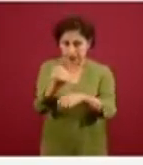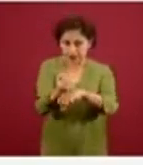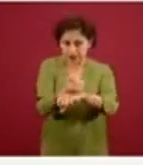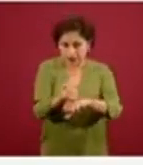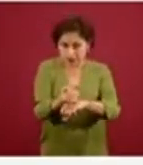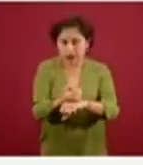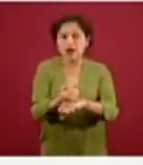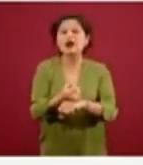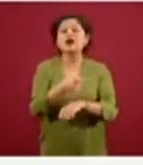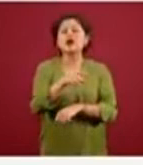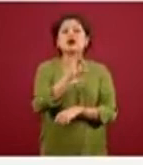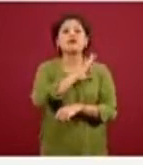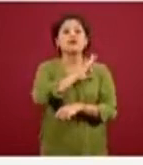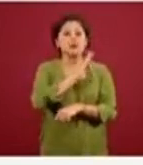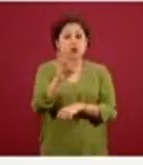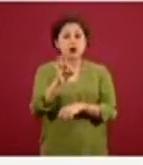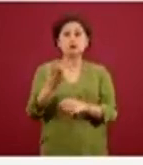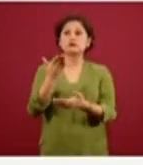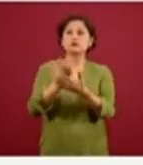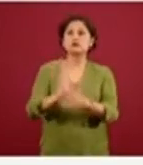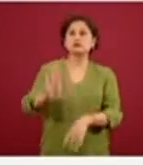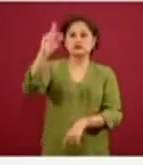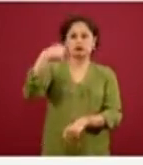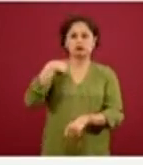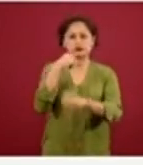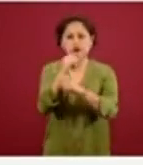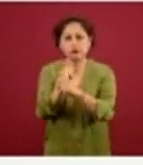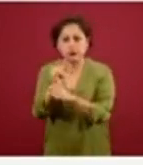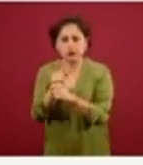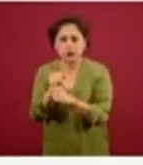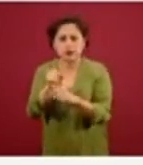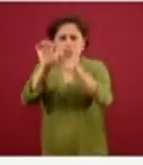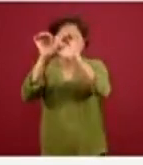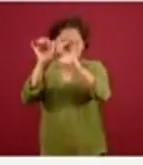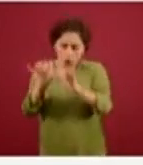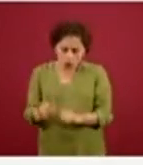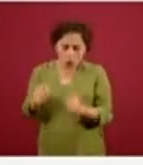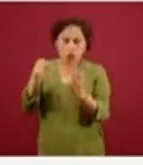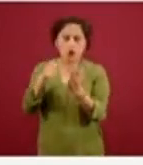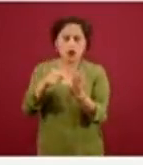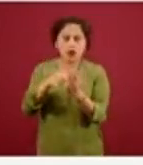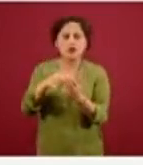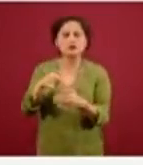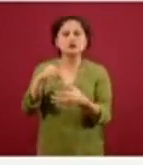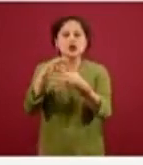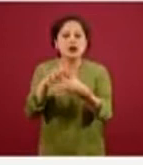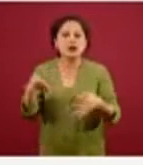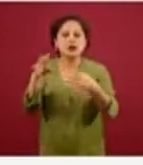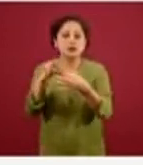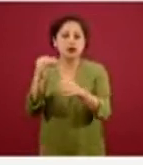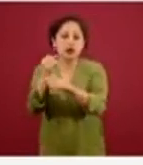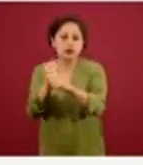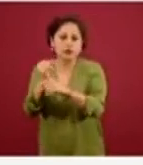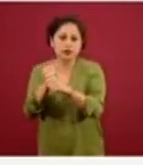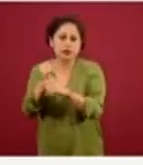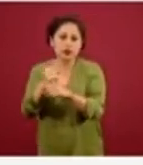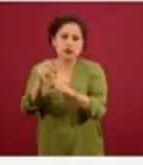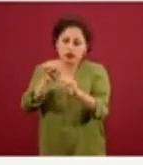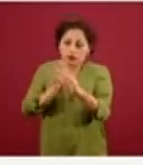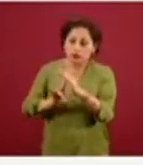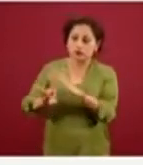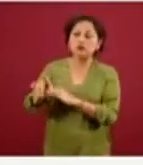clínico de investigación. Este ensayo clínico, también llamado protocolo, siempre deberá contar con la carta de aprobación por el Comité